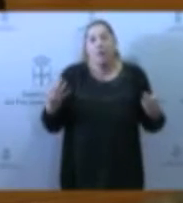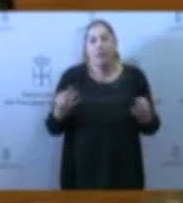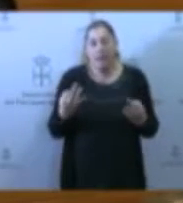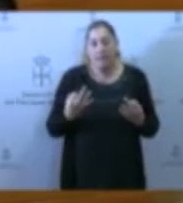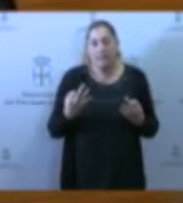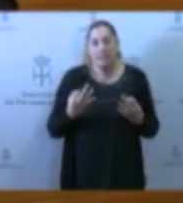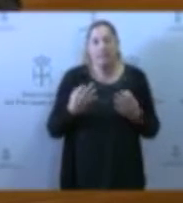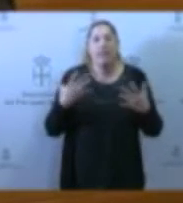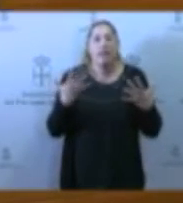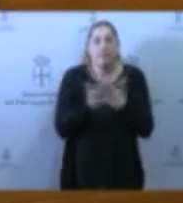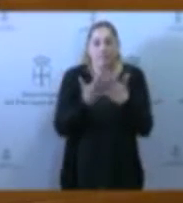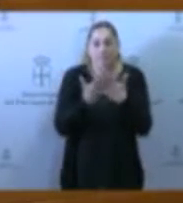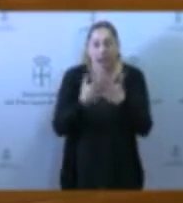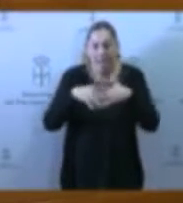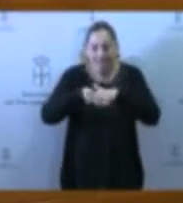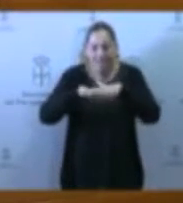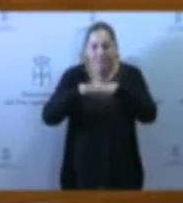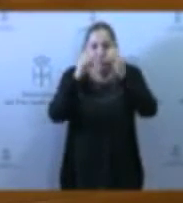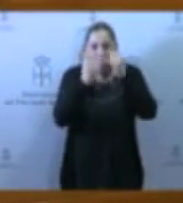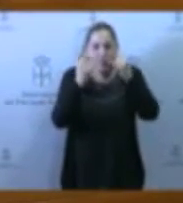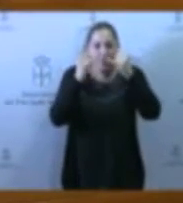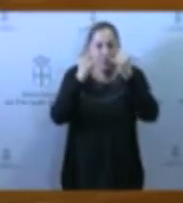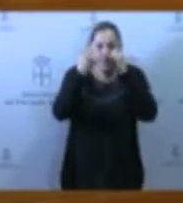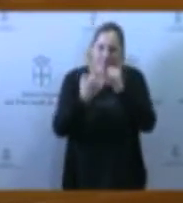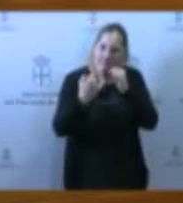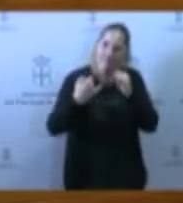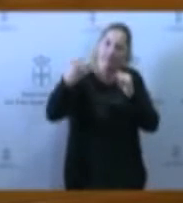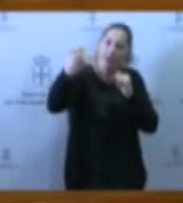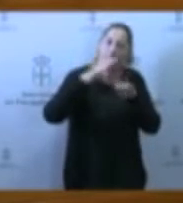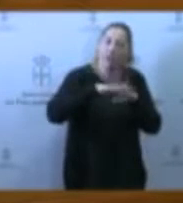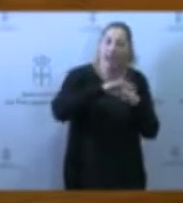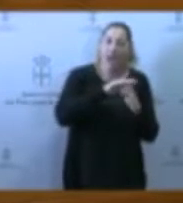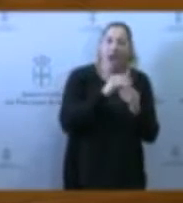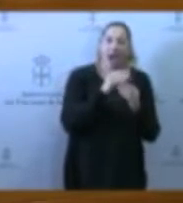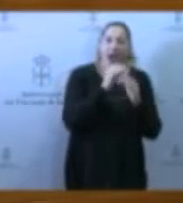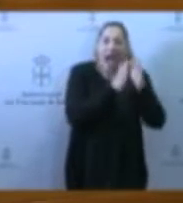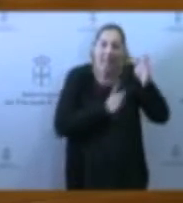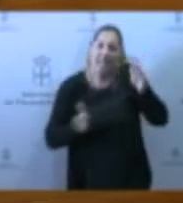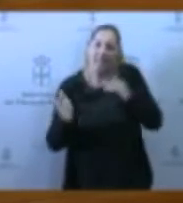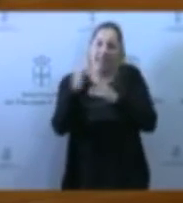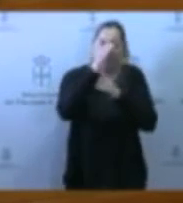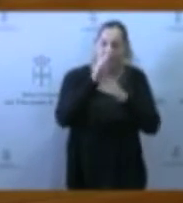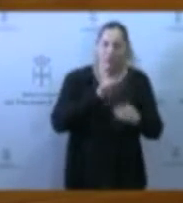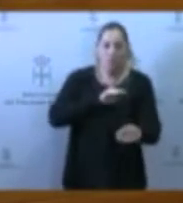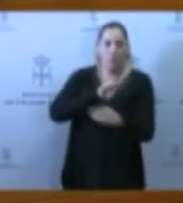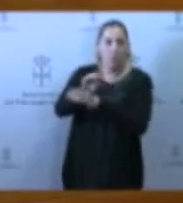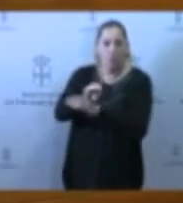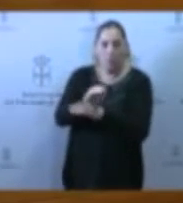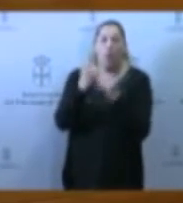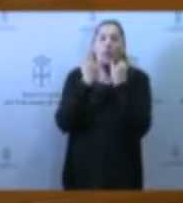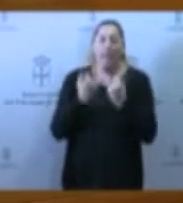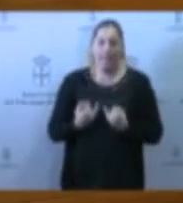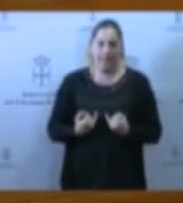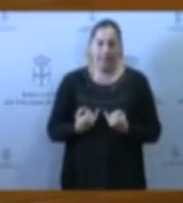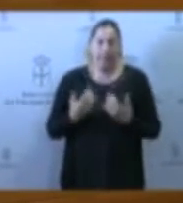un mallado que permita un suministro alternativo. Pero eso da lugar a exigencias en relación a